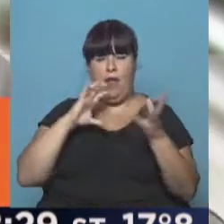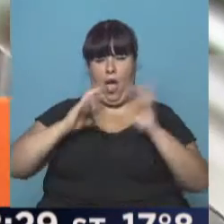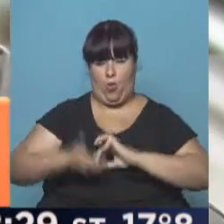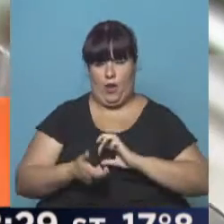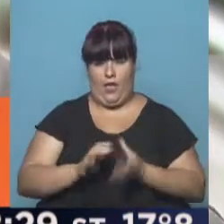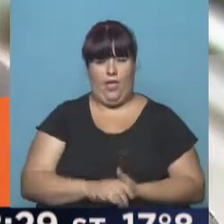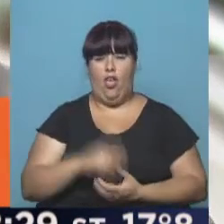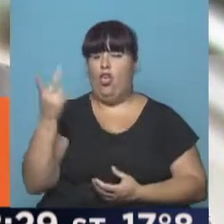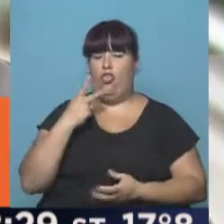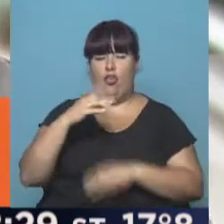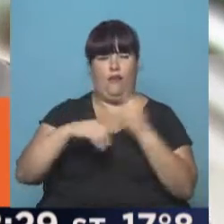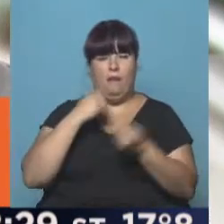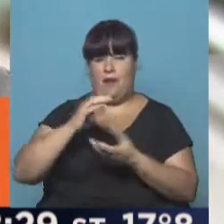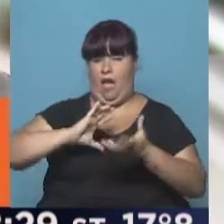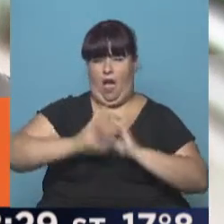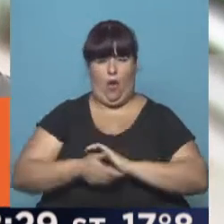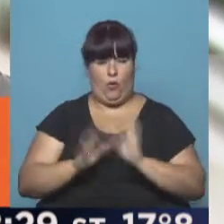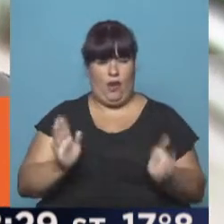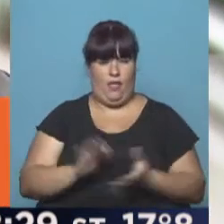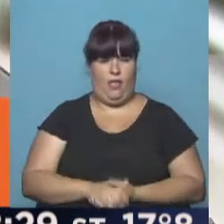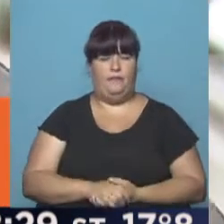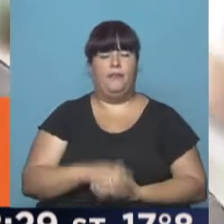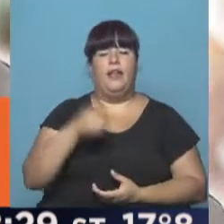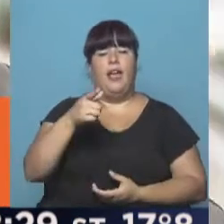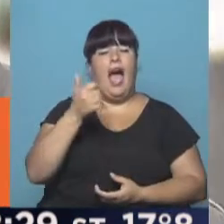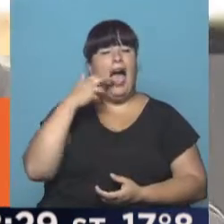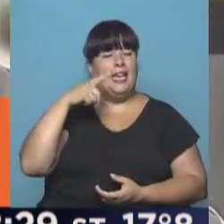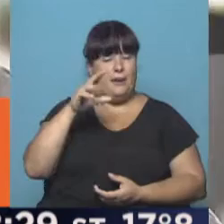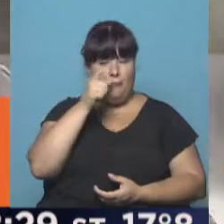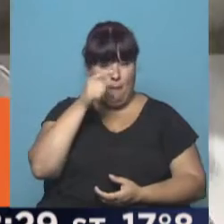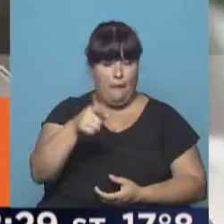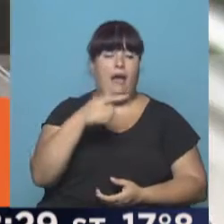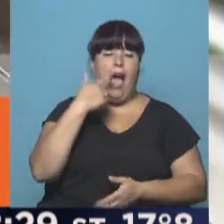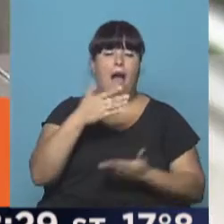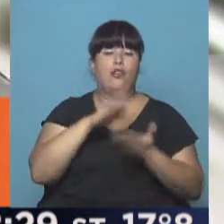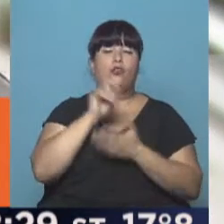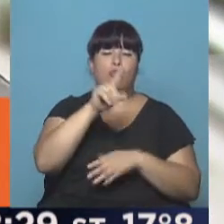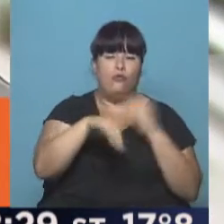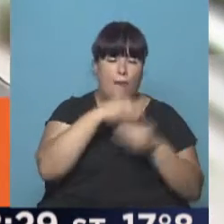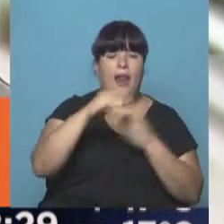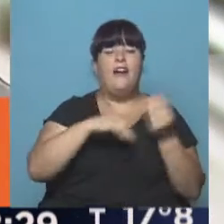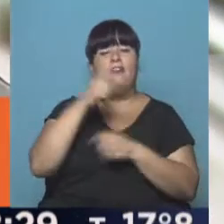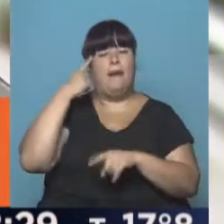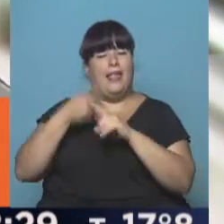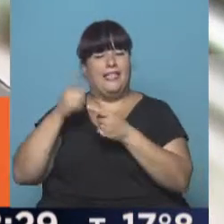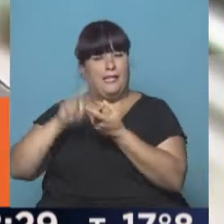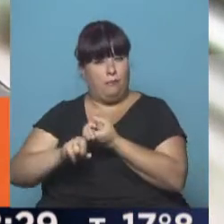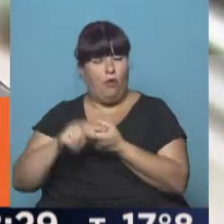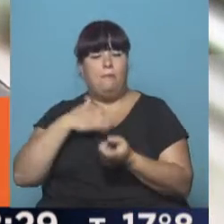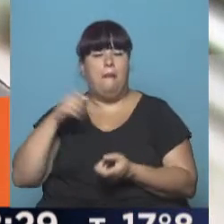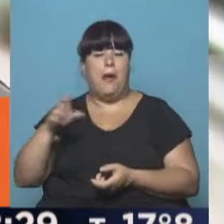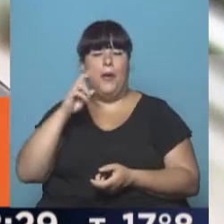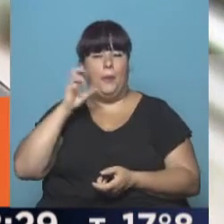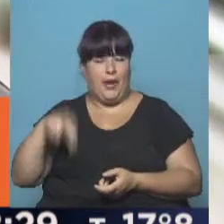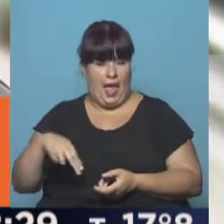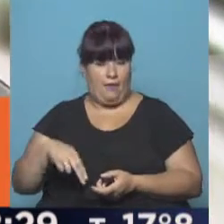dos familias totalmente destruidas fernando aginako se refiere así a su familia y a la de su ex mujer y madre de brian